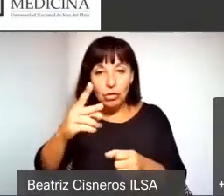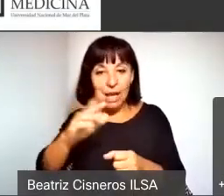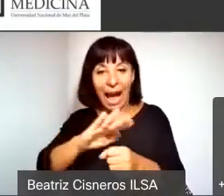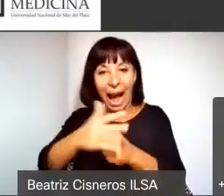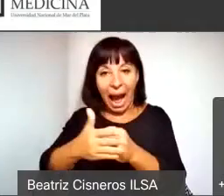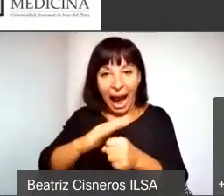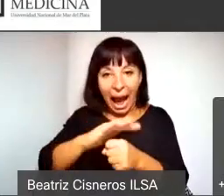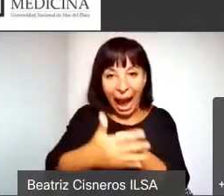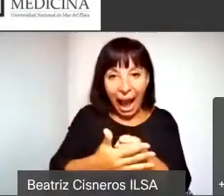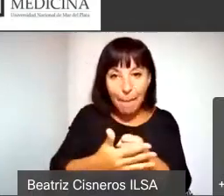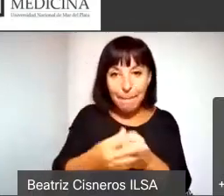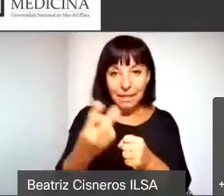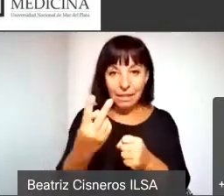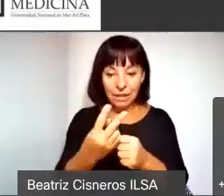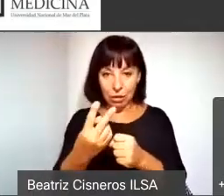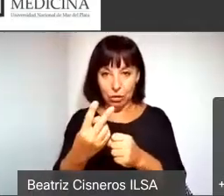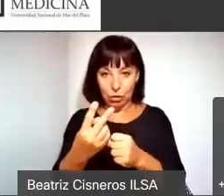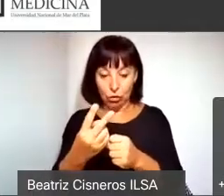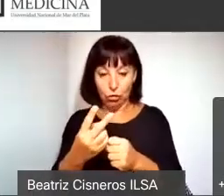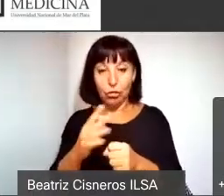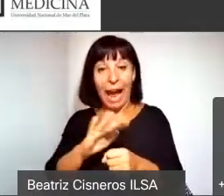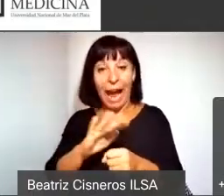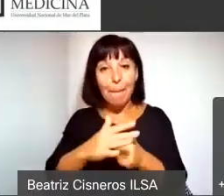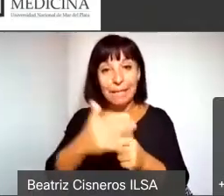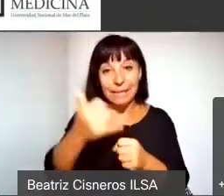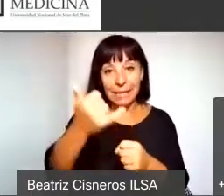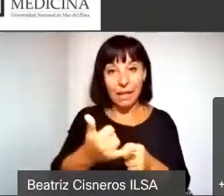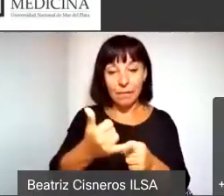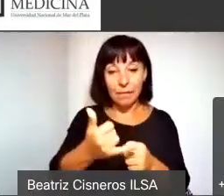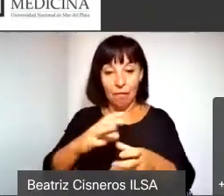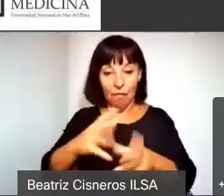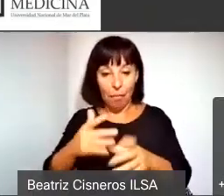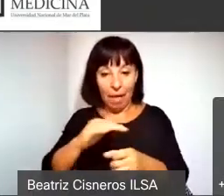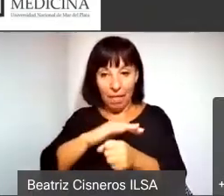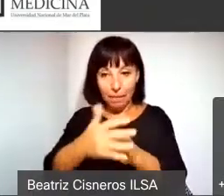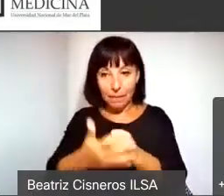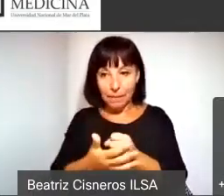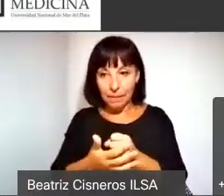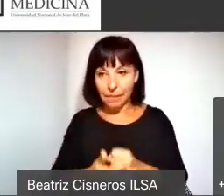Están formadas por dos hemicapas. ¿Sí?